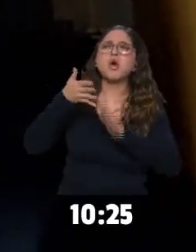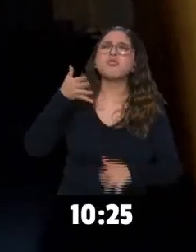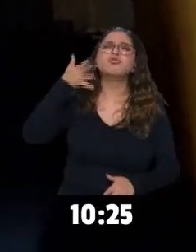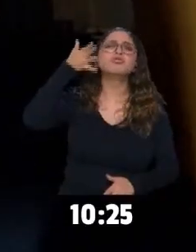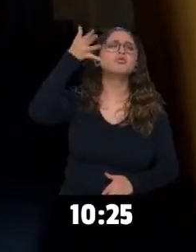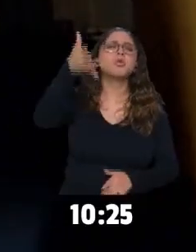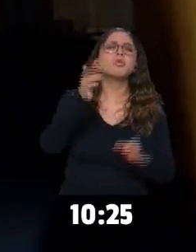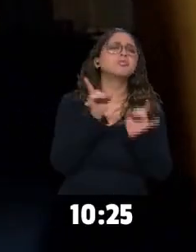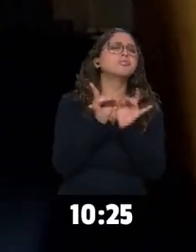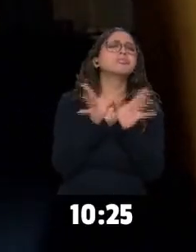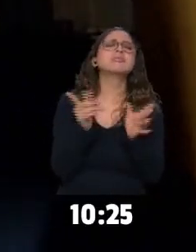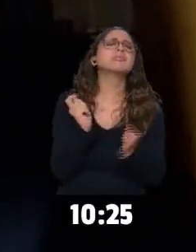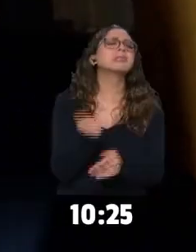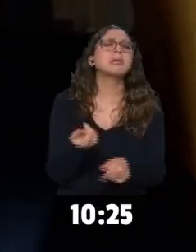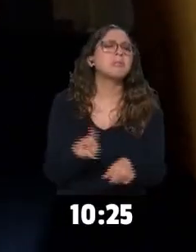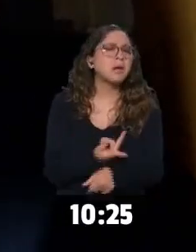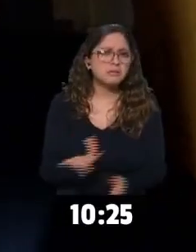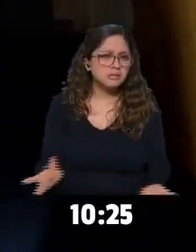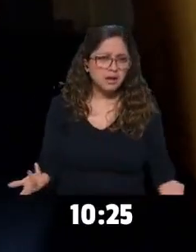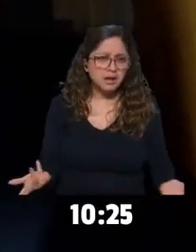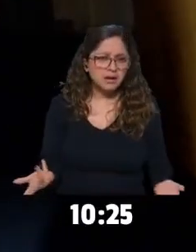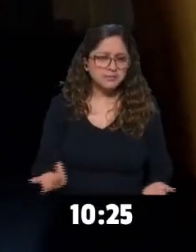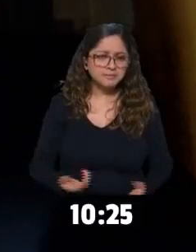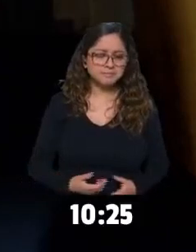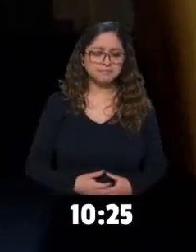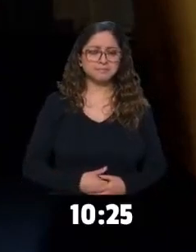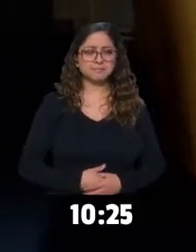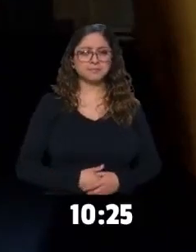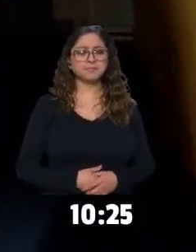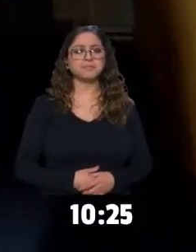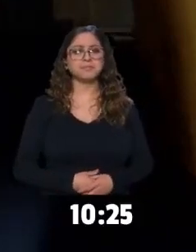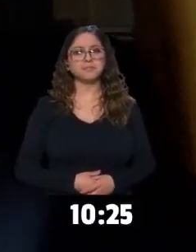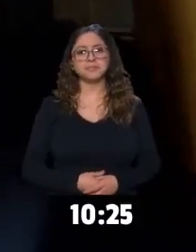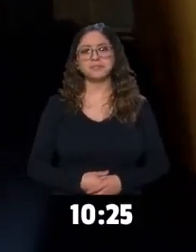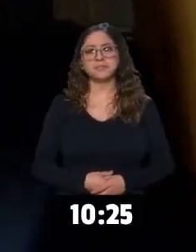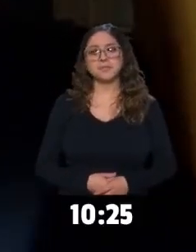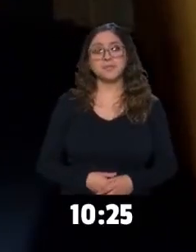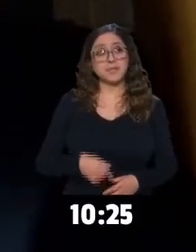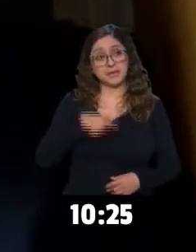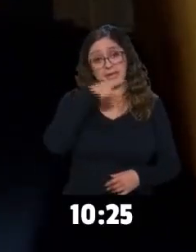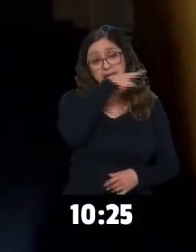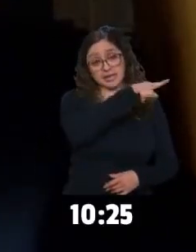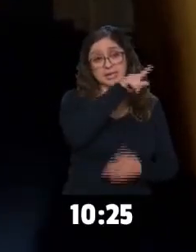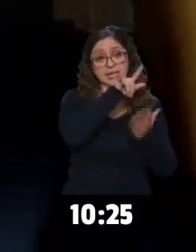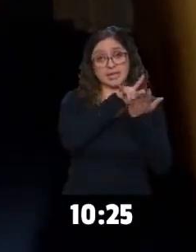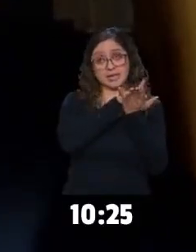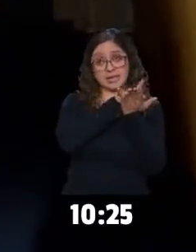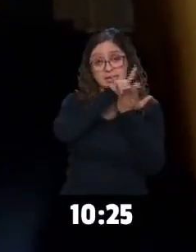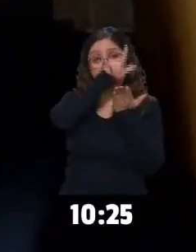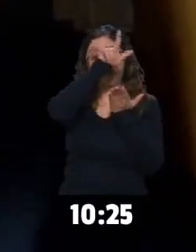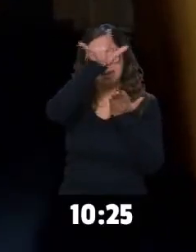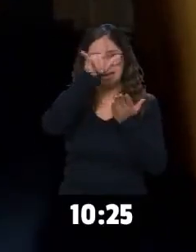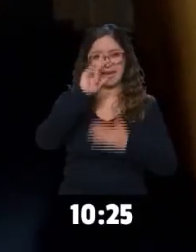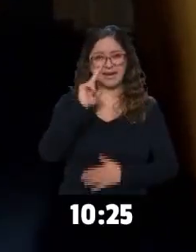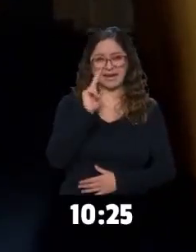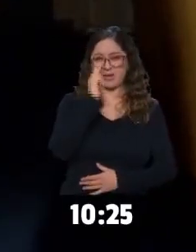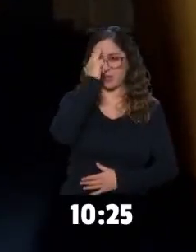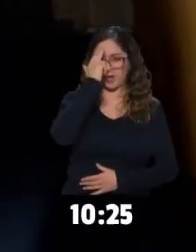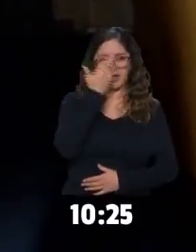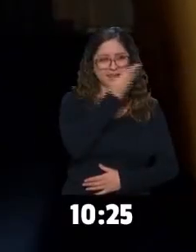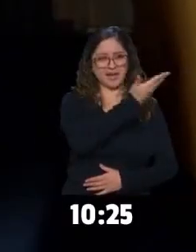han sido seguramente la situación más polémica del gobierno del licenciado López Obrador. Y fue la